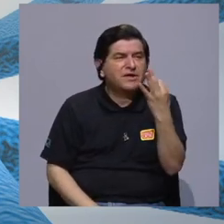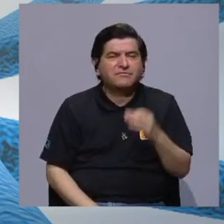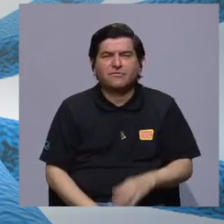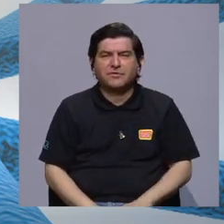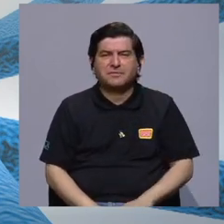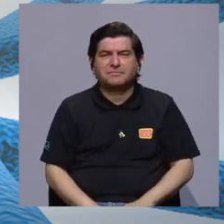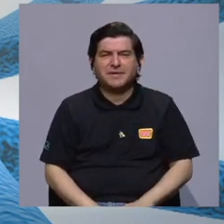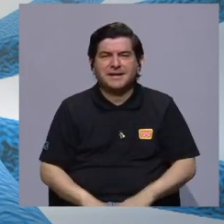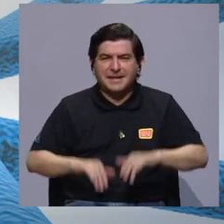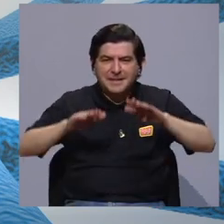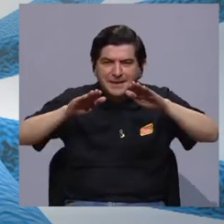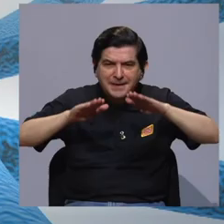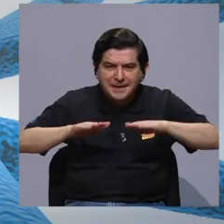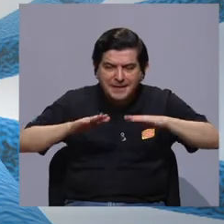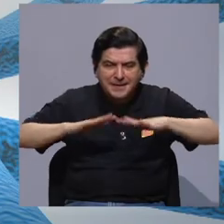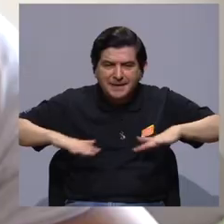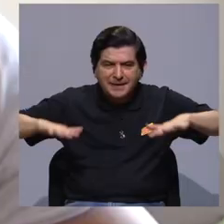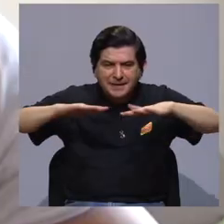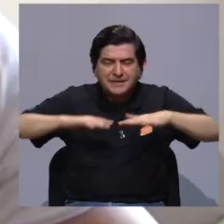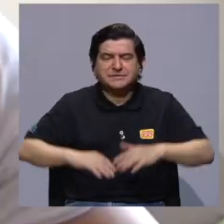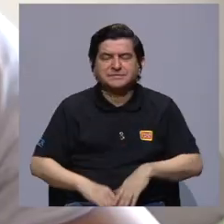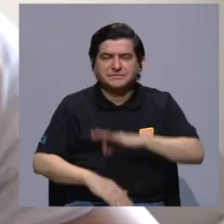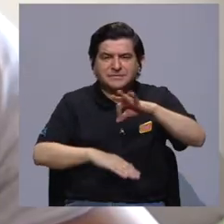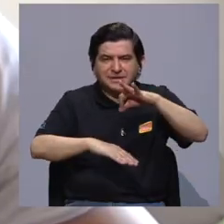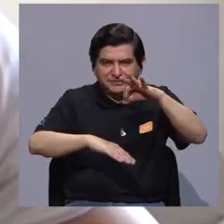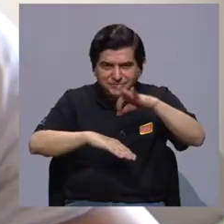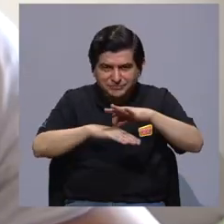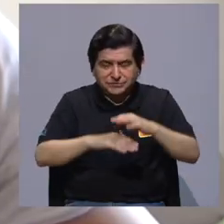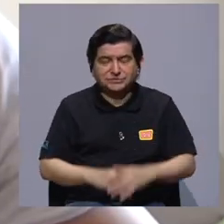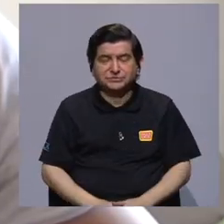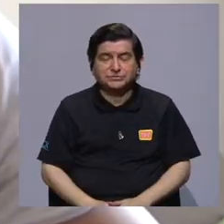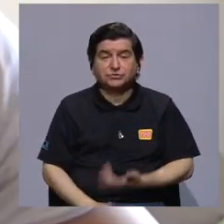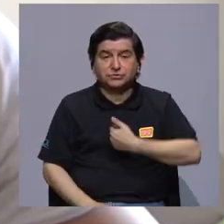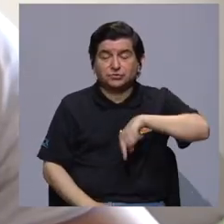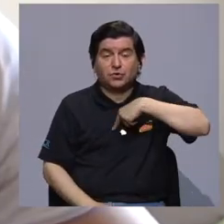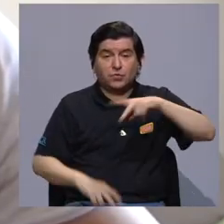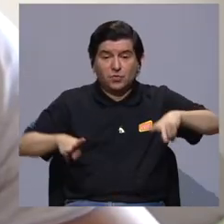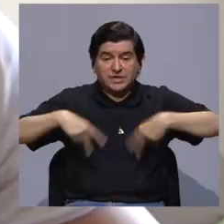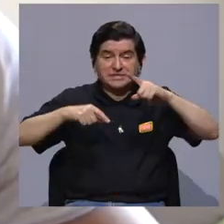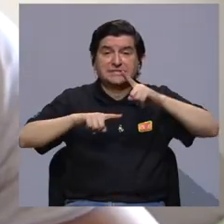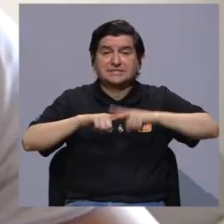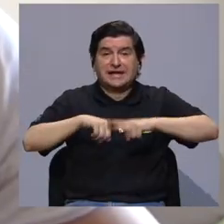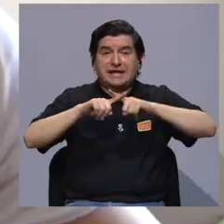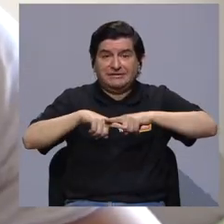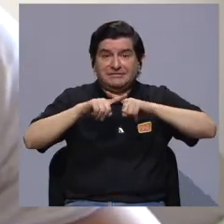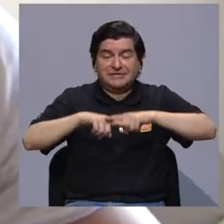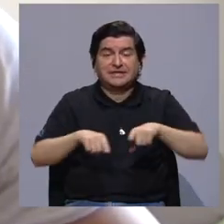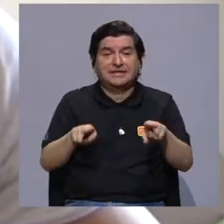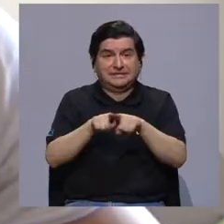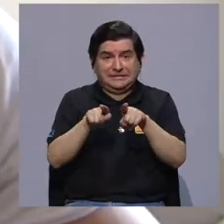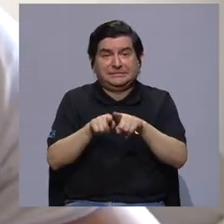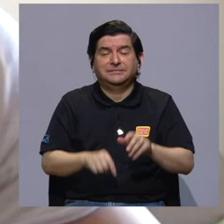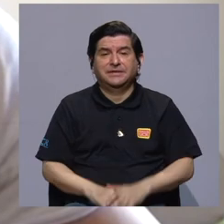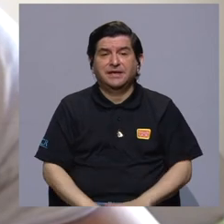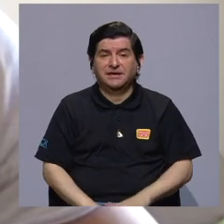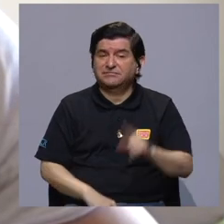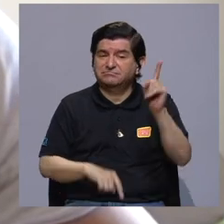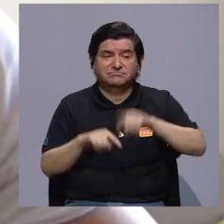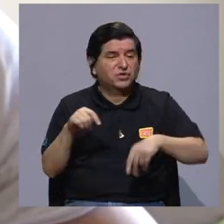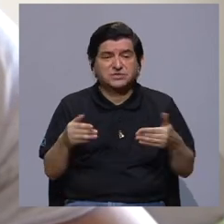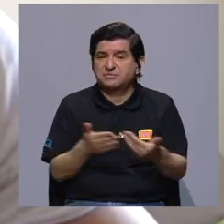si no se conservan estos insectos, aparte de que nuestra vida depende de ello, ¿verdad?, pues no es